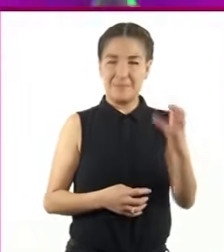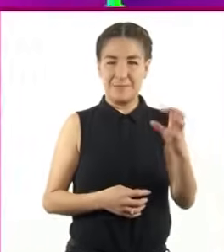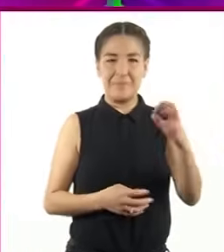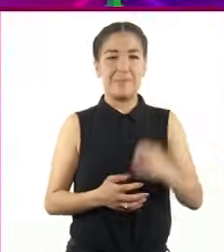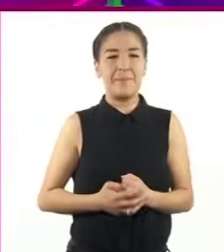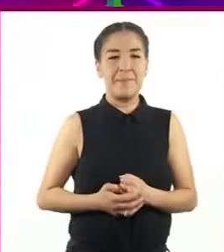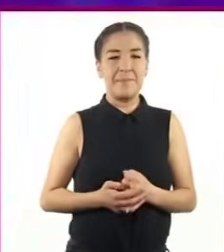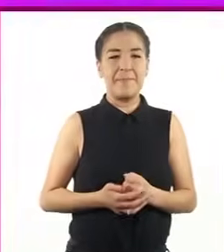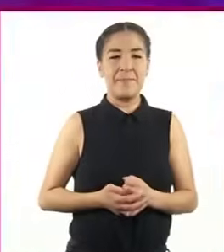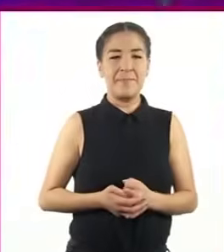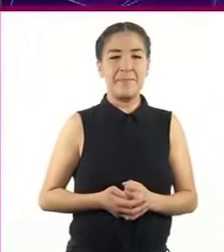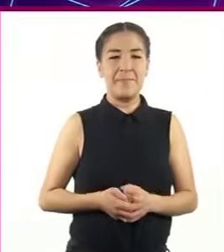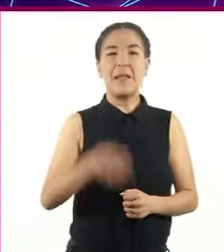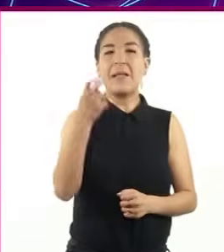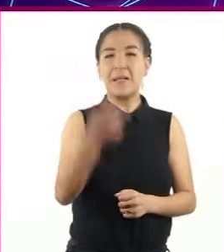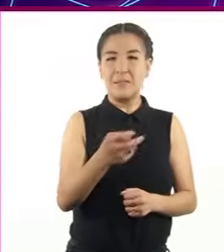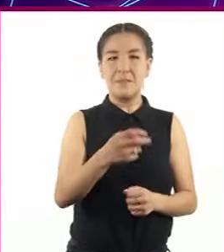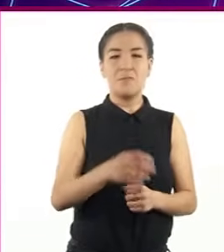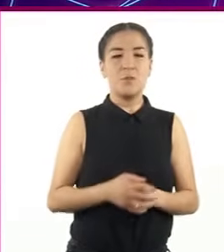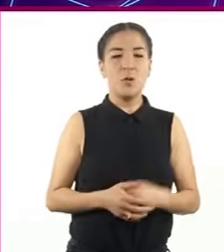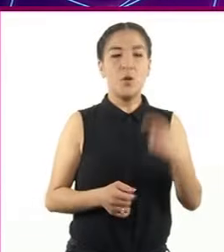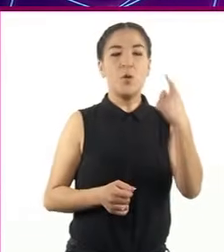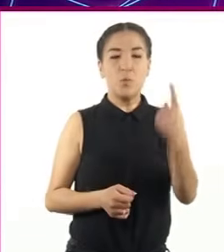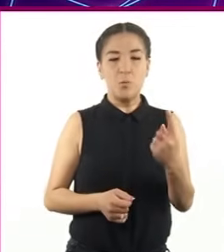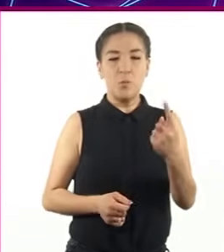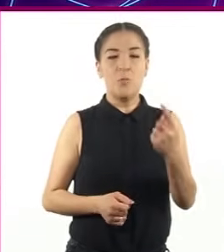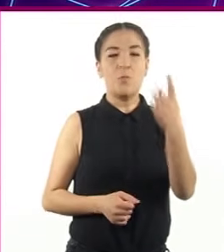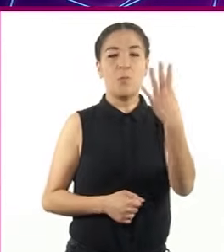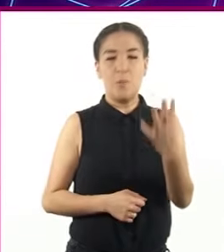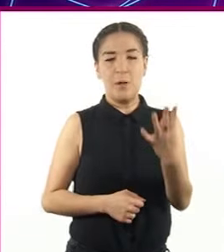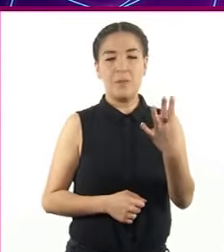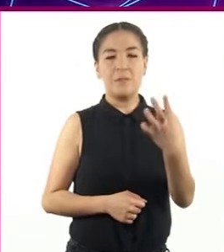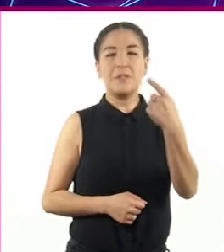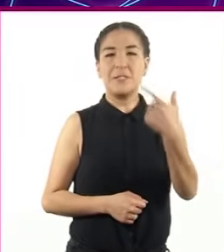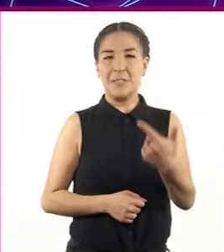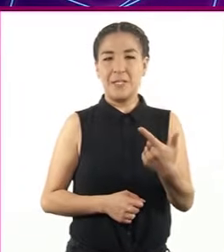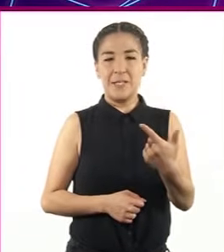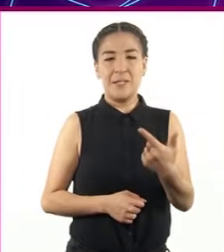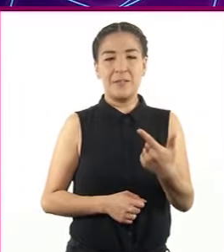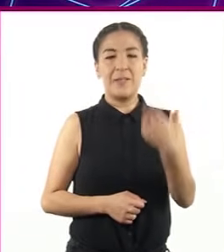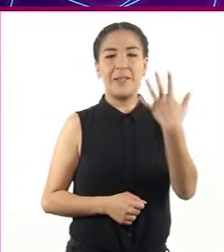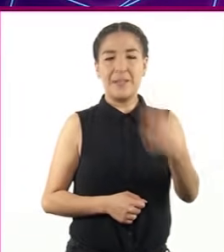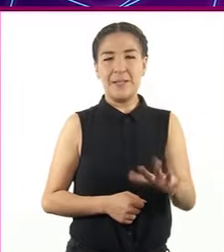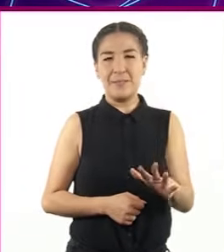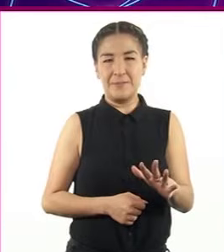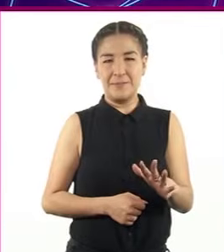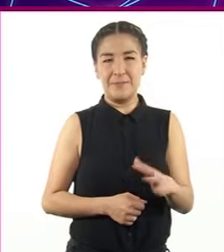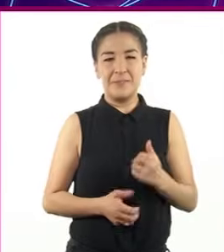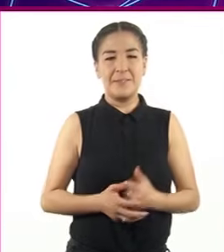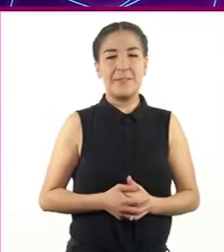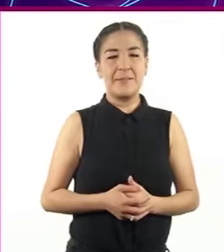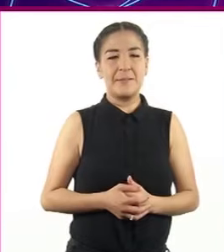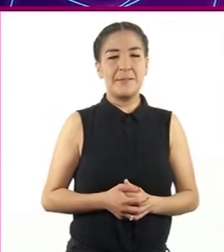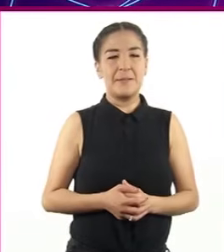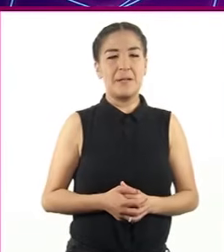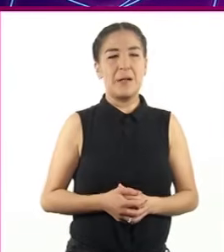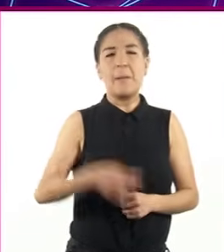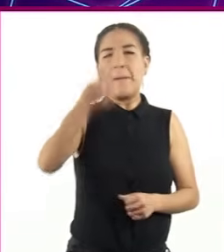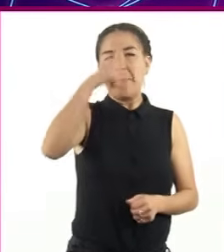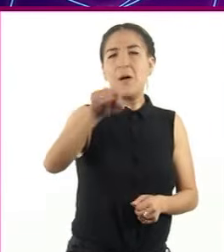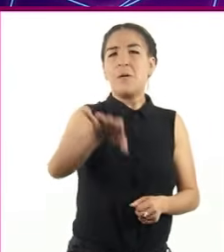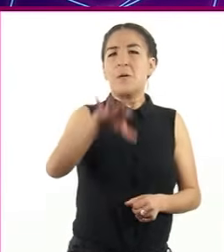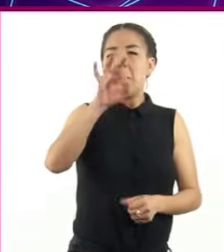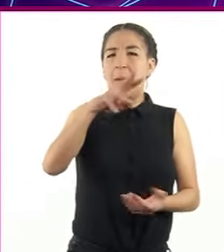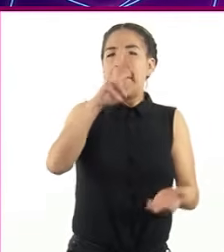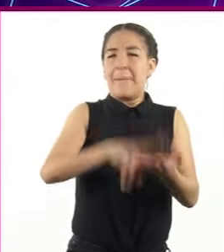tanto, la sucesión numérica es 1, 4, 7, 10. Para encontrar el valor